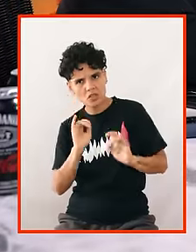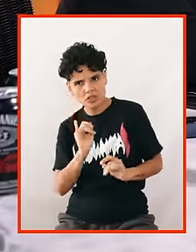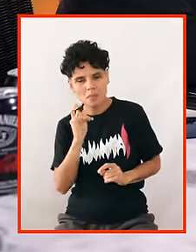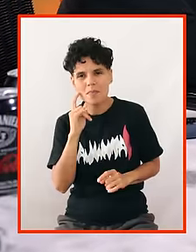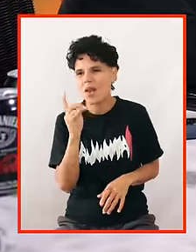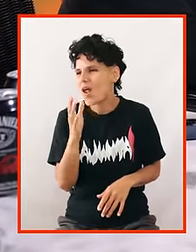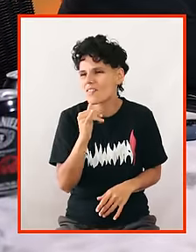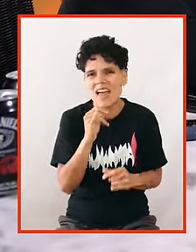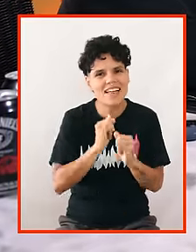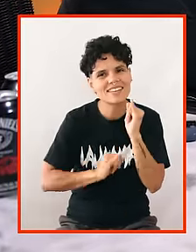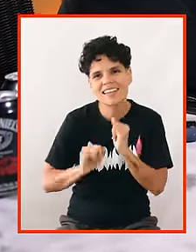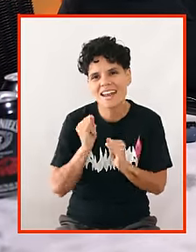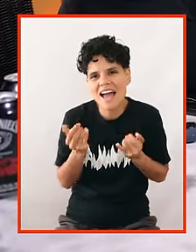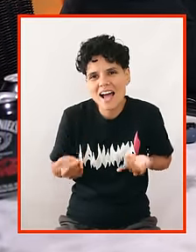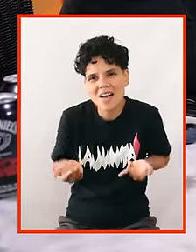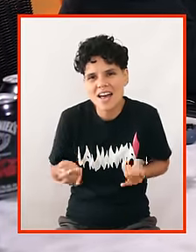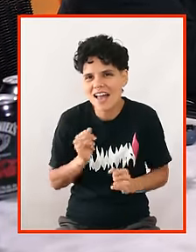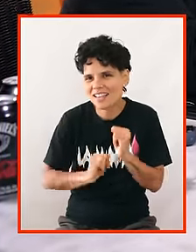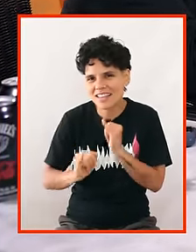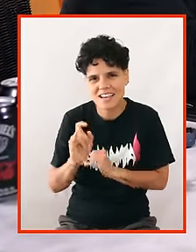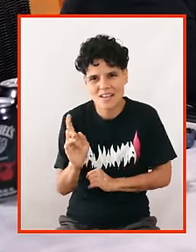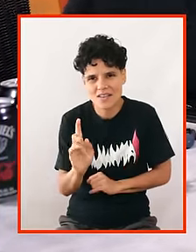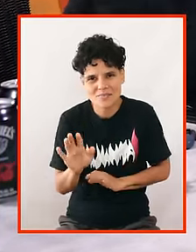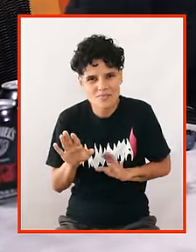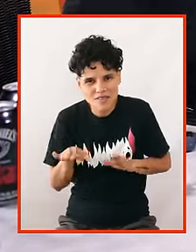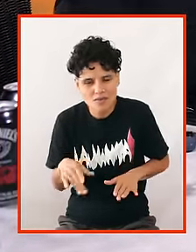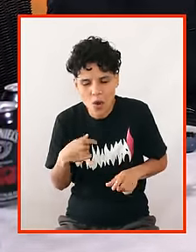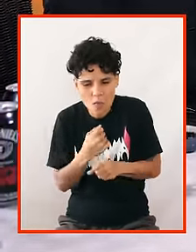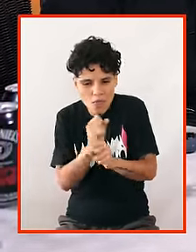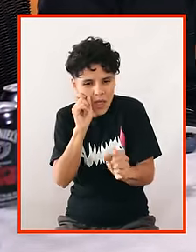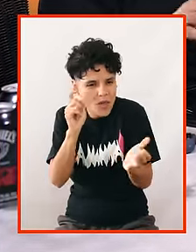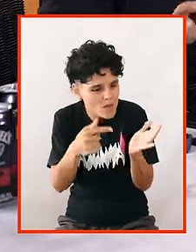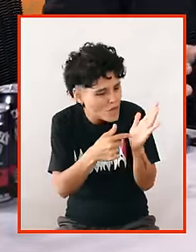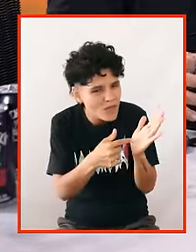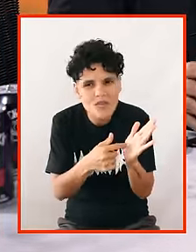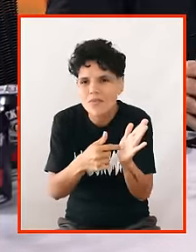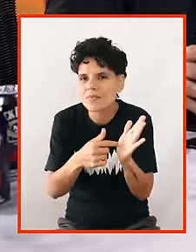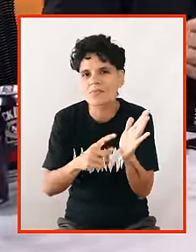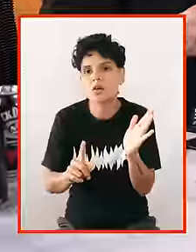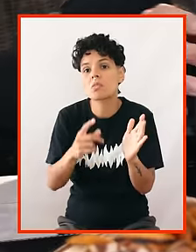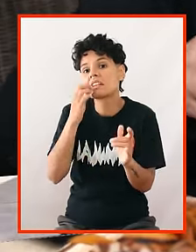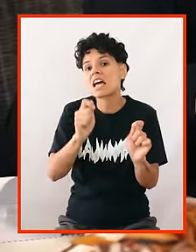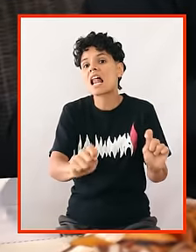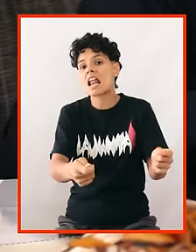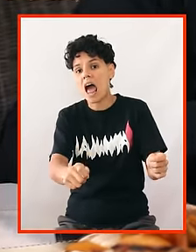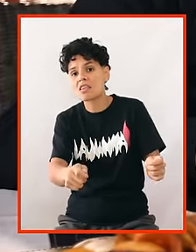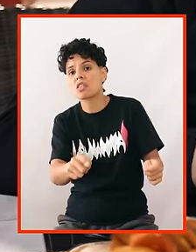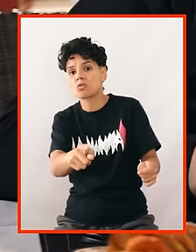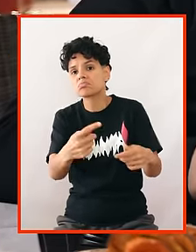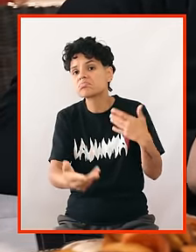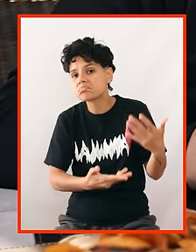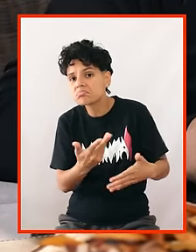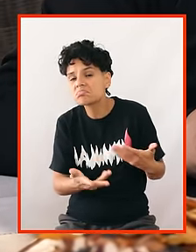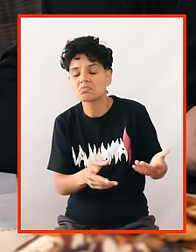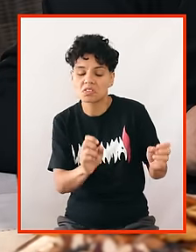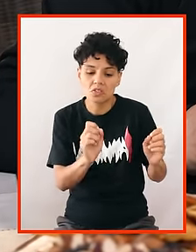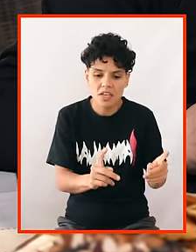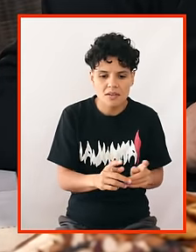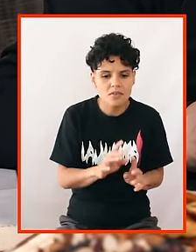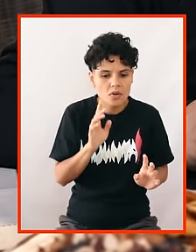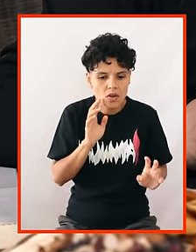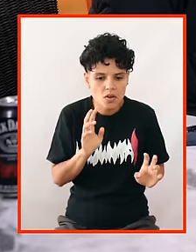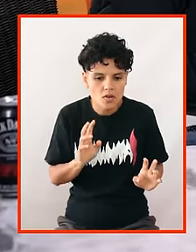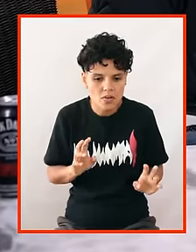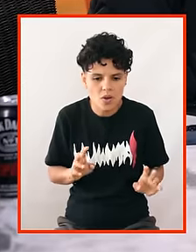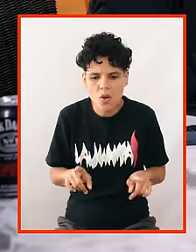No estaba en las redes tampoco tan... Claro, no era como claro, la tema de claro donde uno podía constatar que sí. Lo decían, lo están tocando en la radio, pero también eso